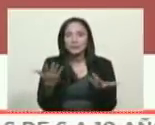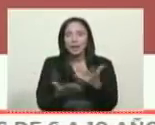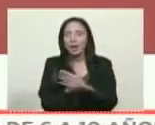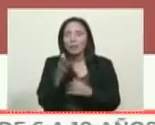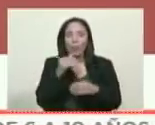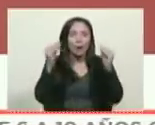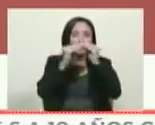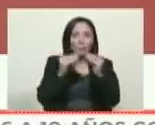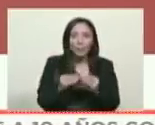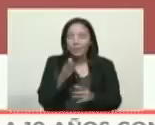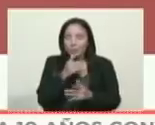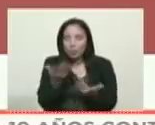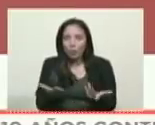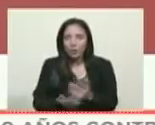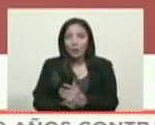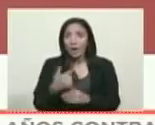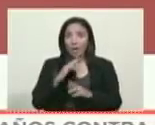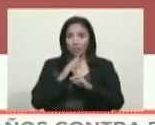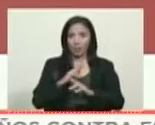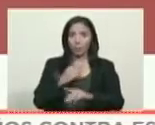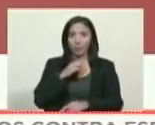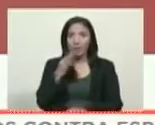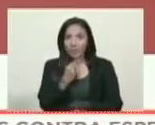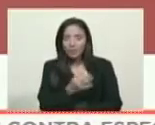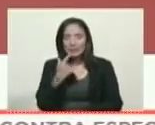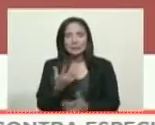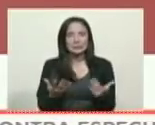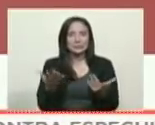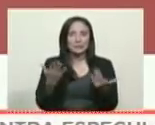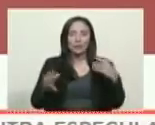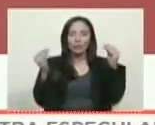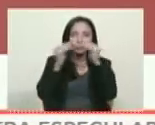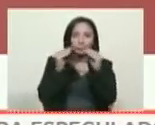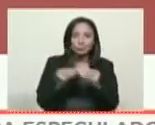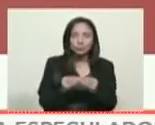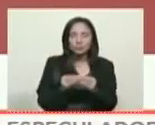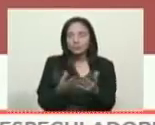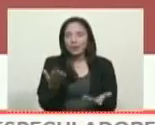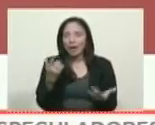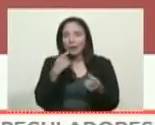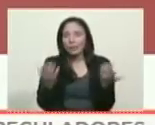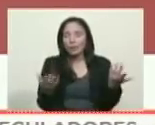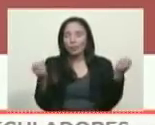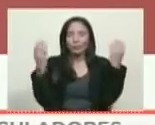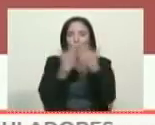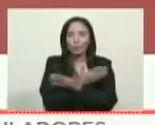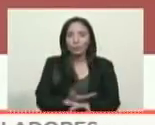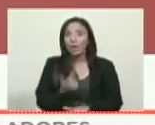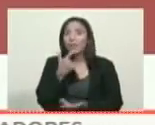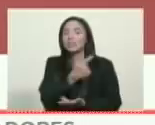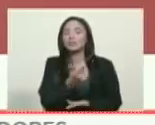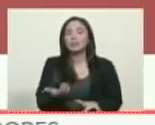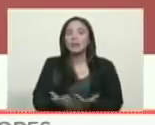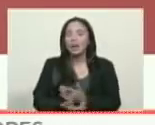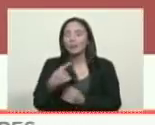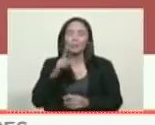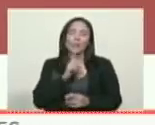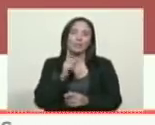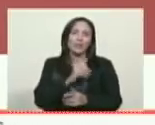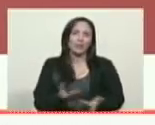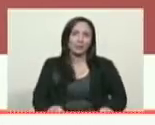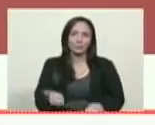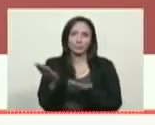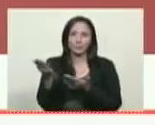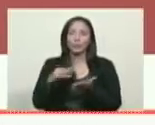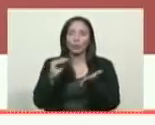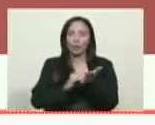lógica. Que hasta cuando dice la verdad, miente. Es la frase que él realmente utilizó. Que hasta cuando dice la verdad, miente. Vamos a poner el video